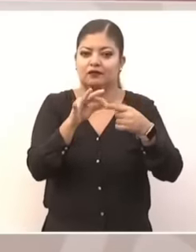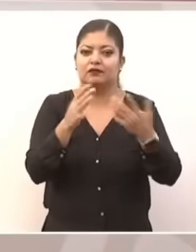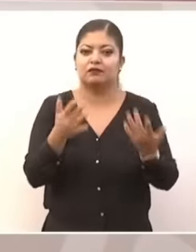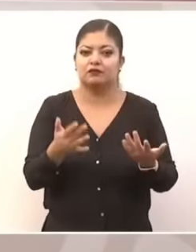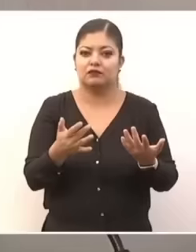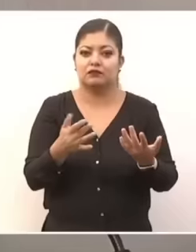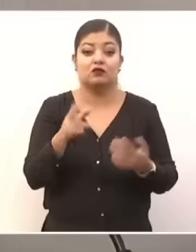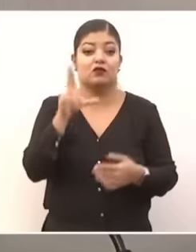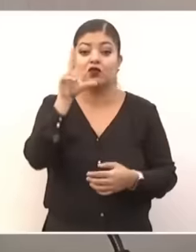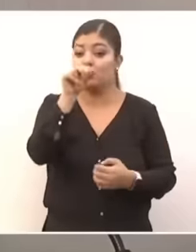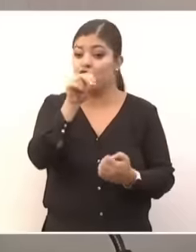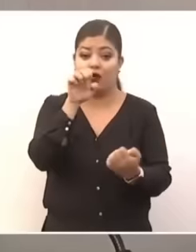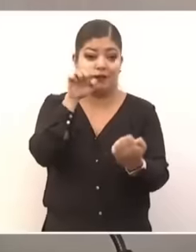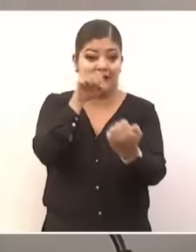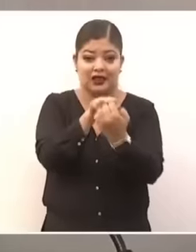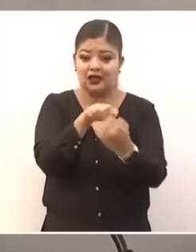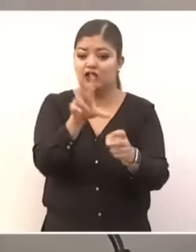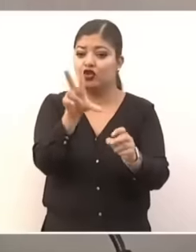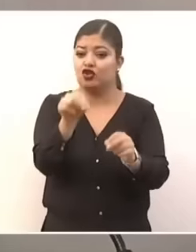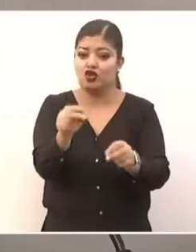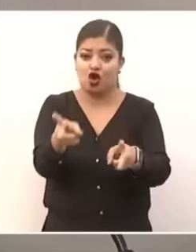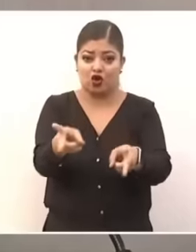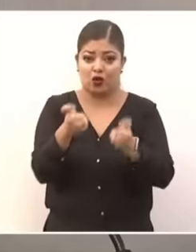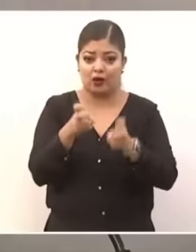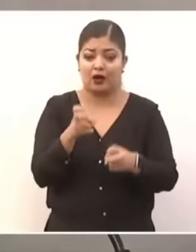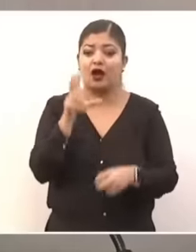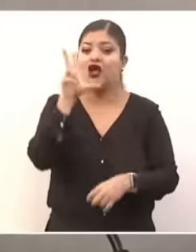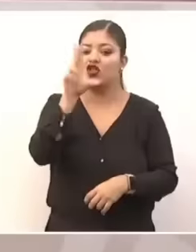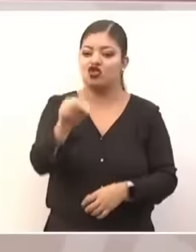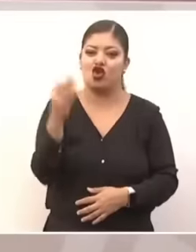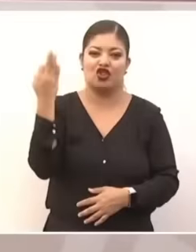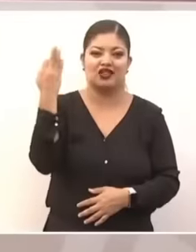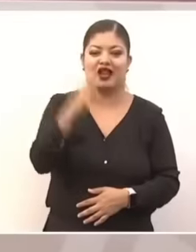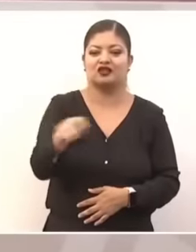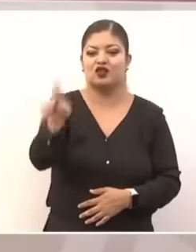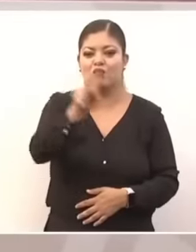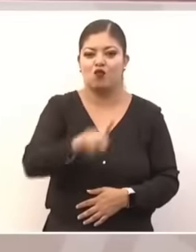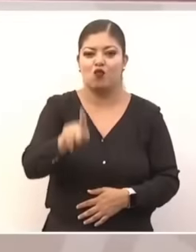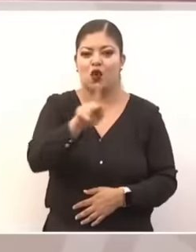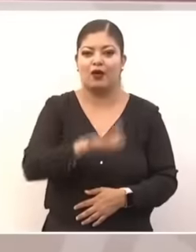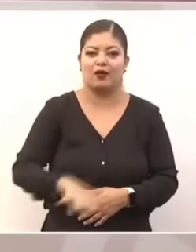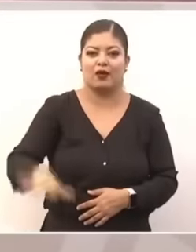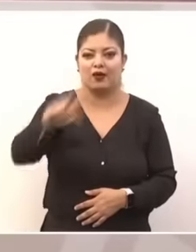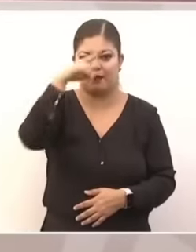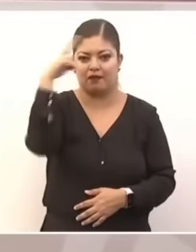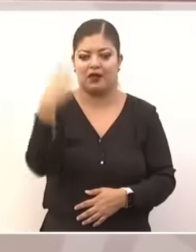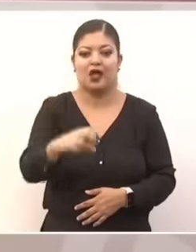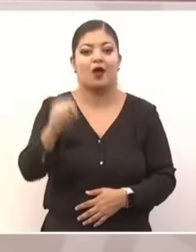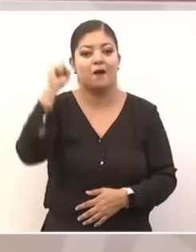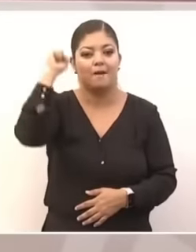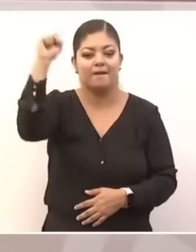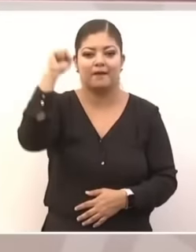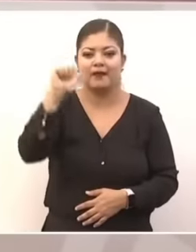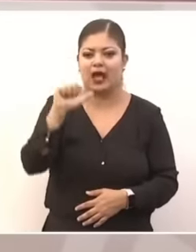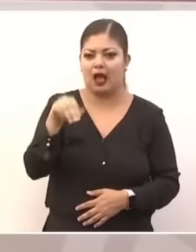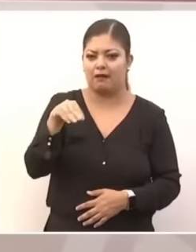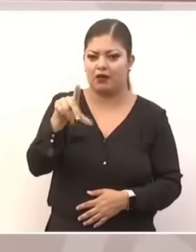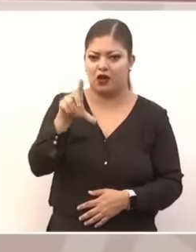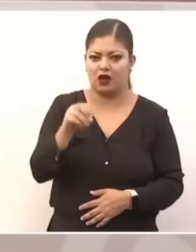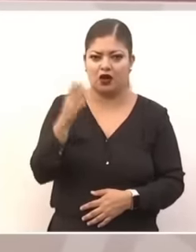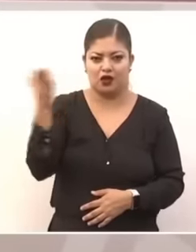No mentir, no robar y no traicionar al pueblo de México. ¡Que viva Andrés Manuel López